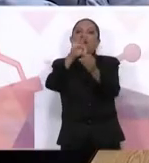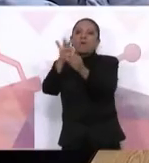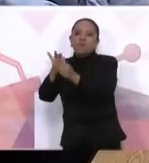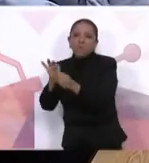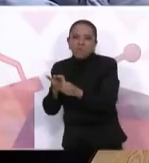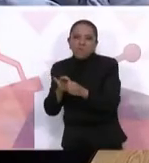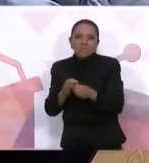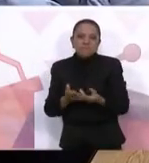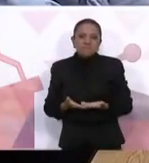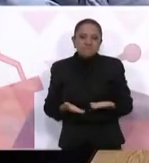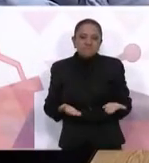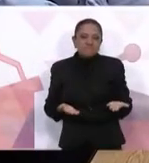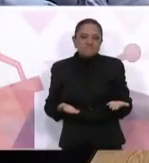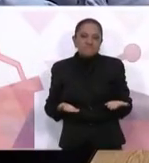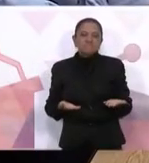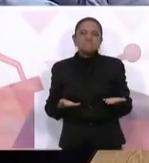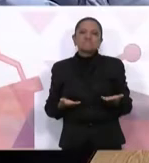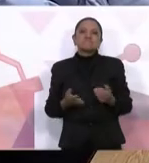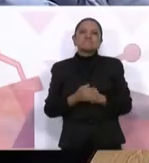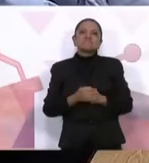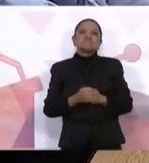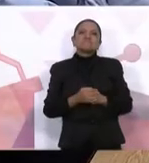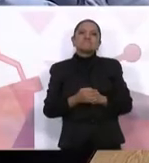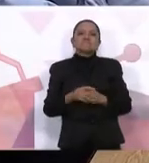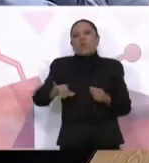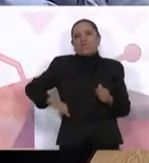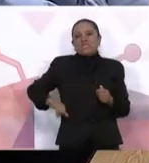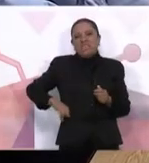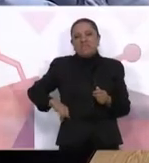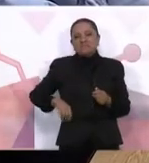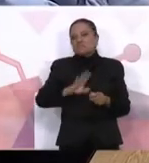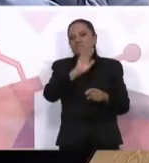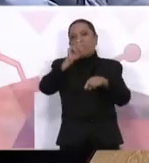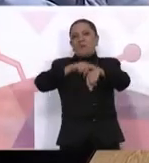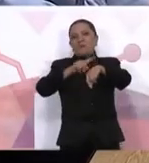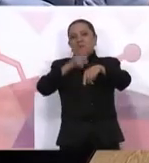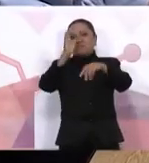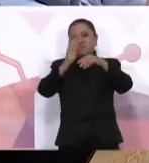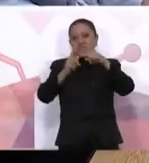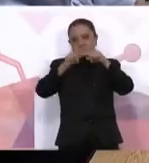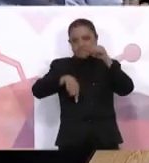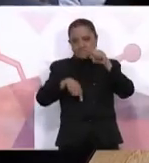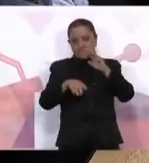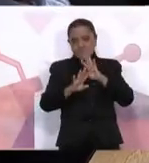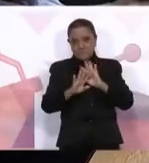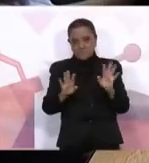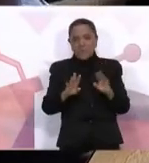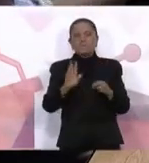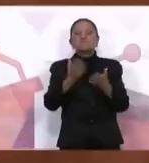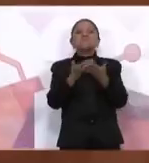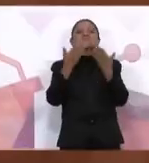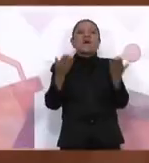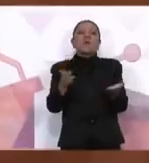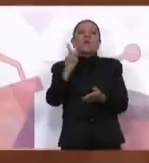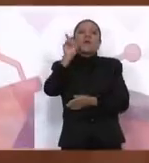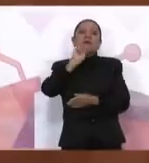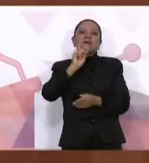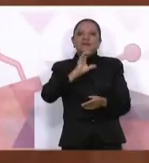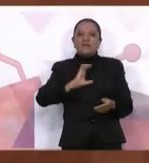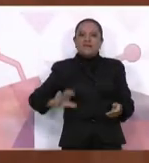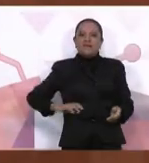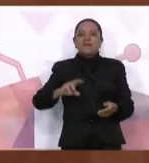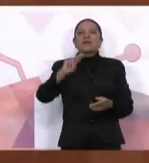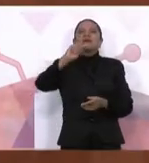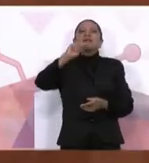bien gracias candidato vamos entonces con la réplica de nadie ayudar a chávez del partido verde ecologista de méxico gracias nosotros hemos considerado que la